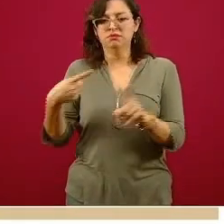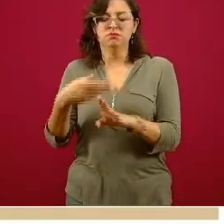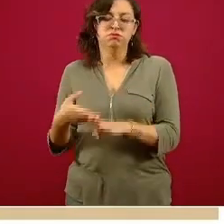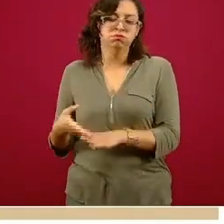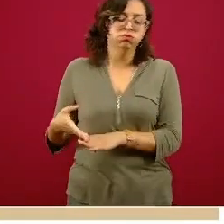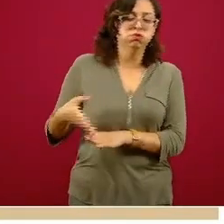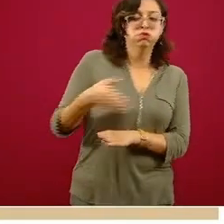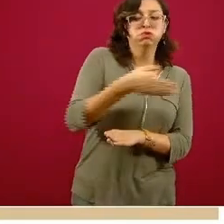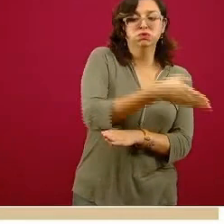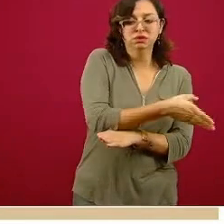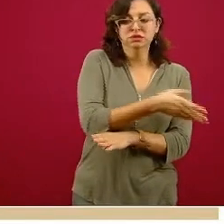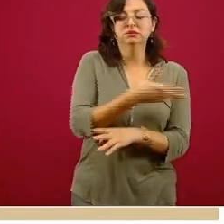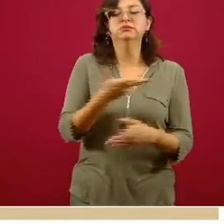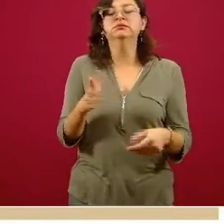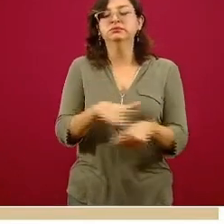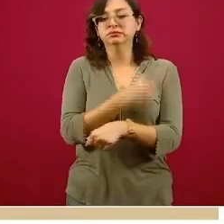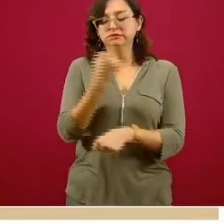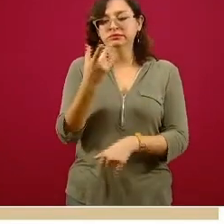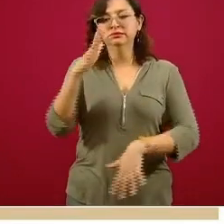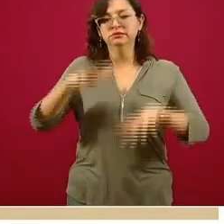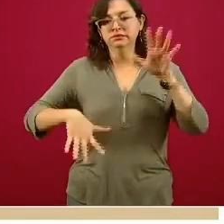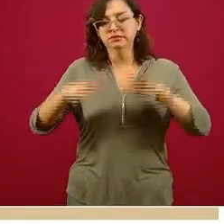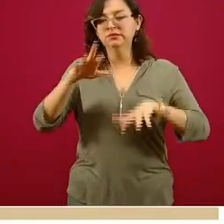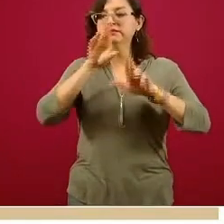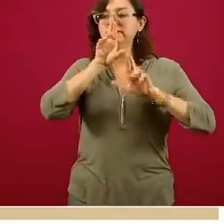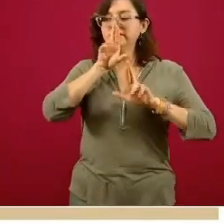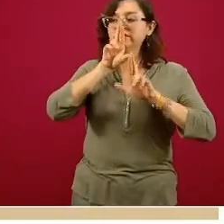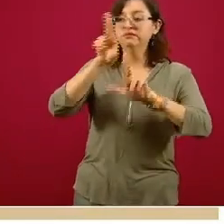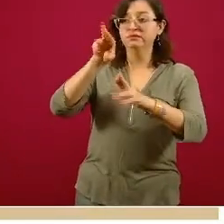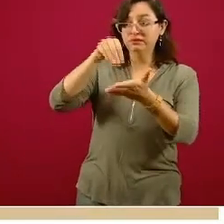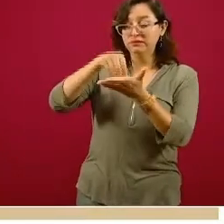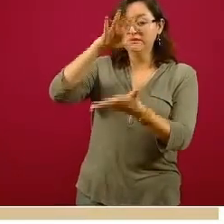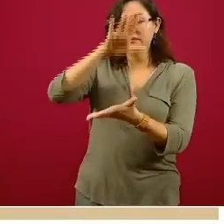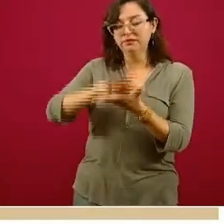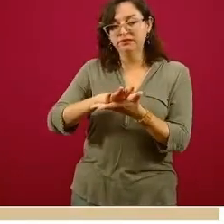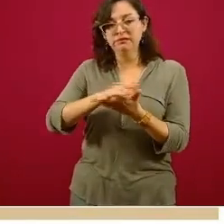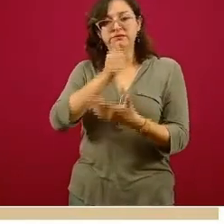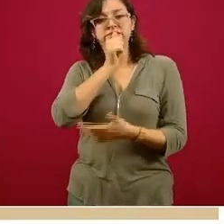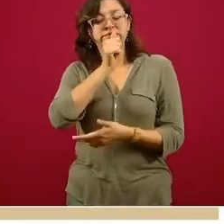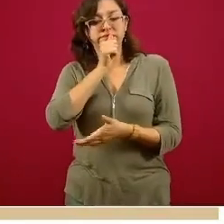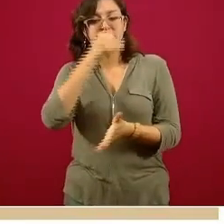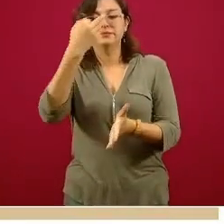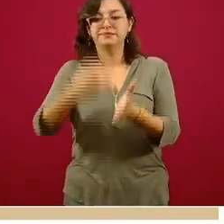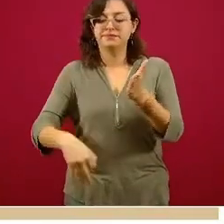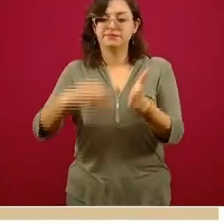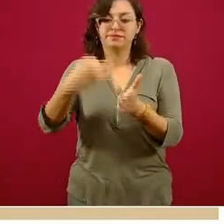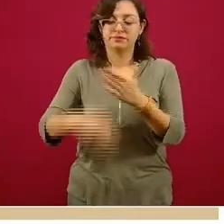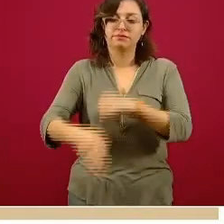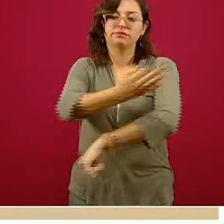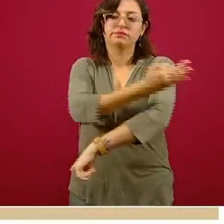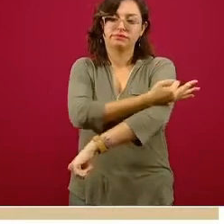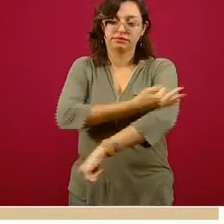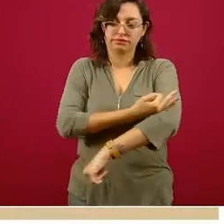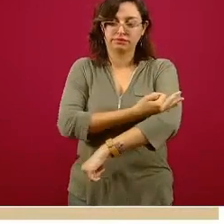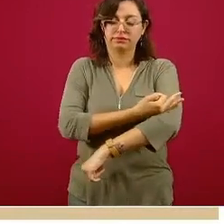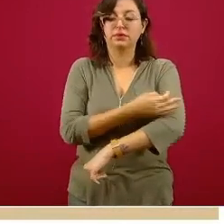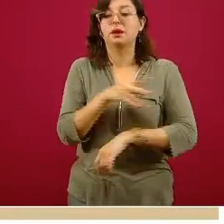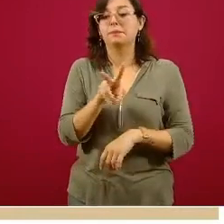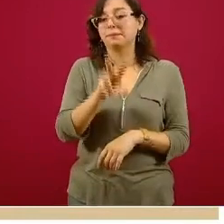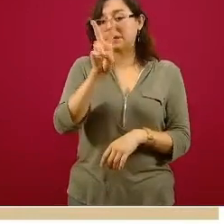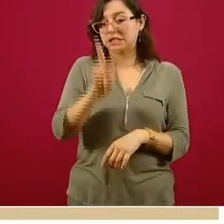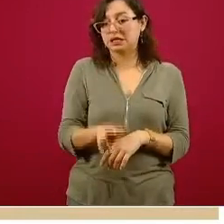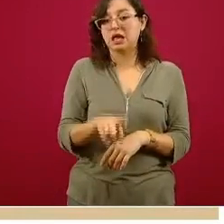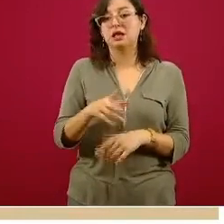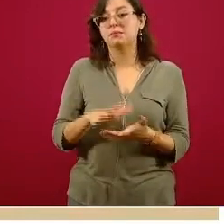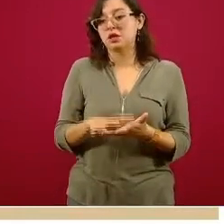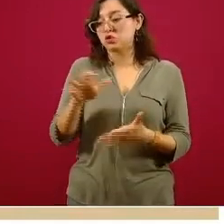es un retraso en la notificación de las defunciones. Si bien es cierto la mayoría está en la última semana,